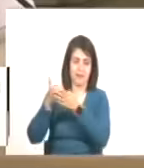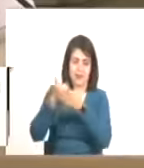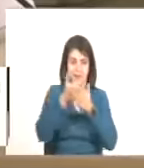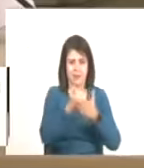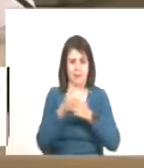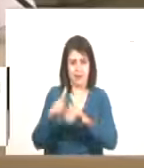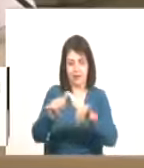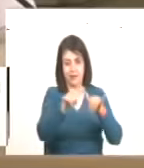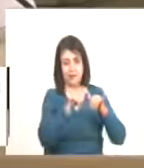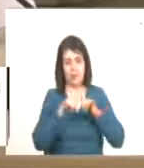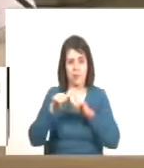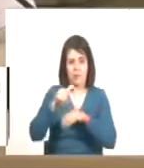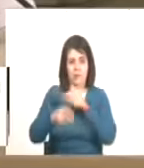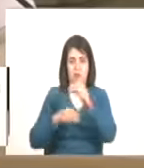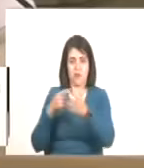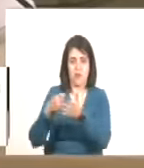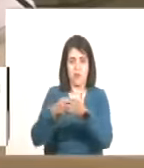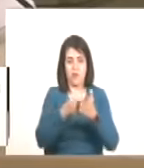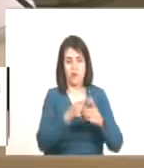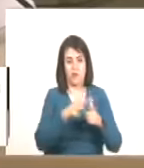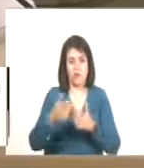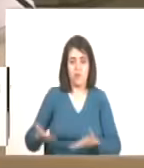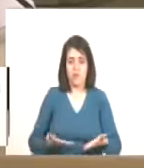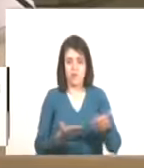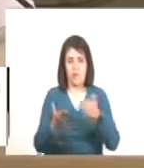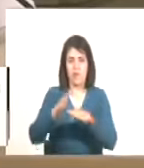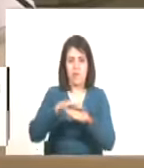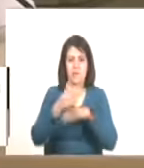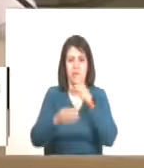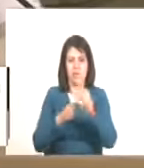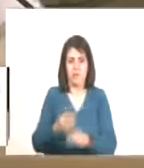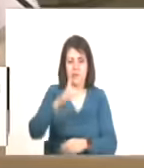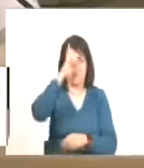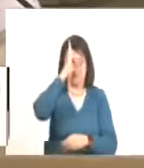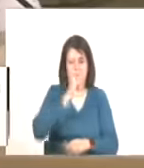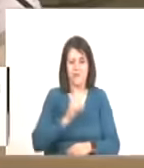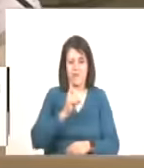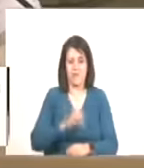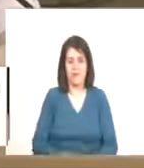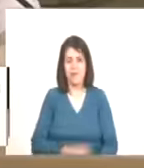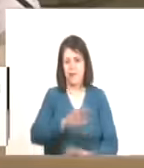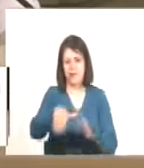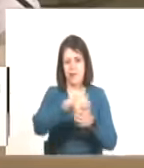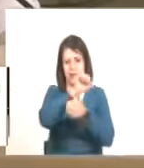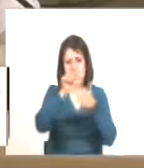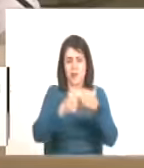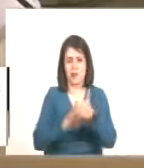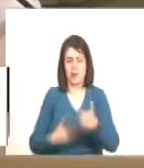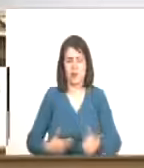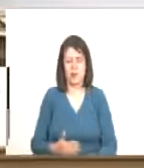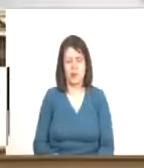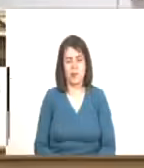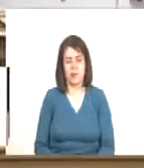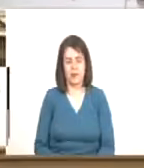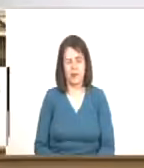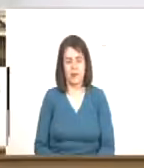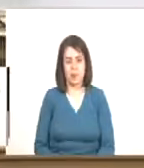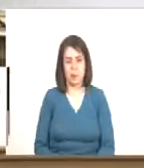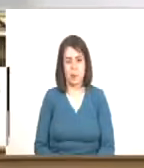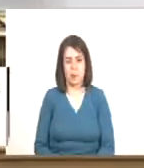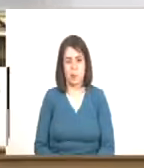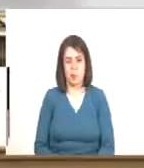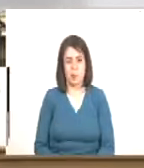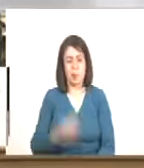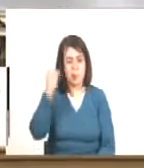contribuciones similares para la prestación de servicios a personas con discapacidad. Es todo, ciudadano vicepresidente.